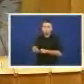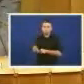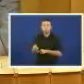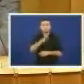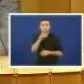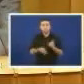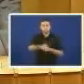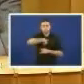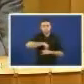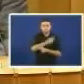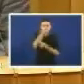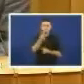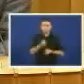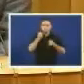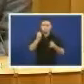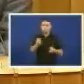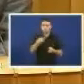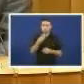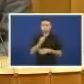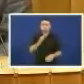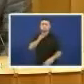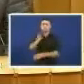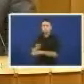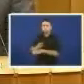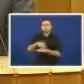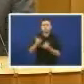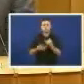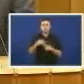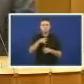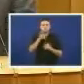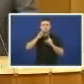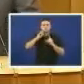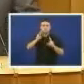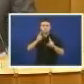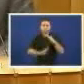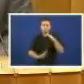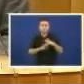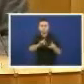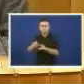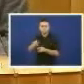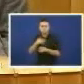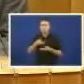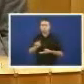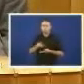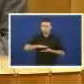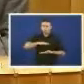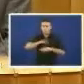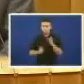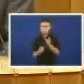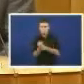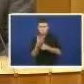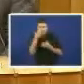importante esforzo orzamentario para desbloquear as actuacións de concentración parcelaria nas zonas con maior potencial de desenvolvemento